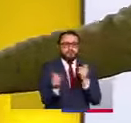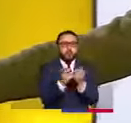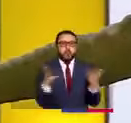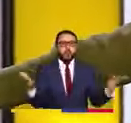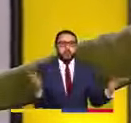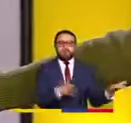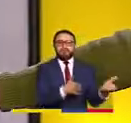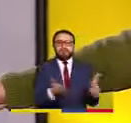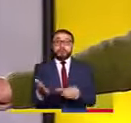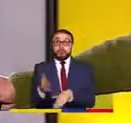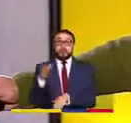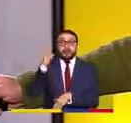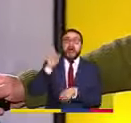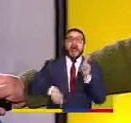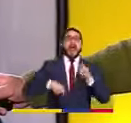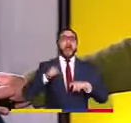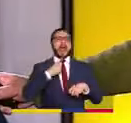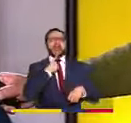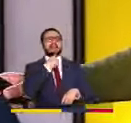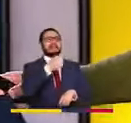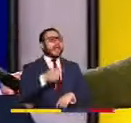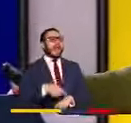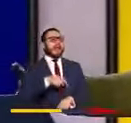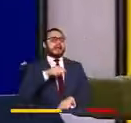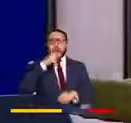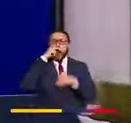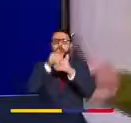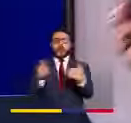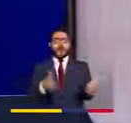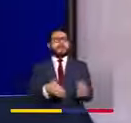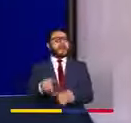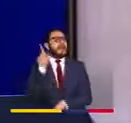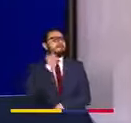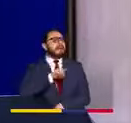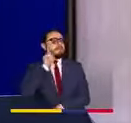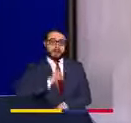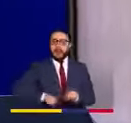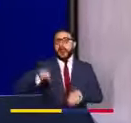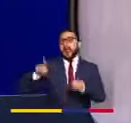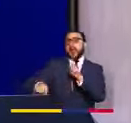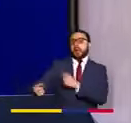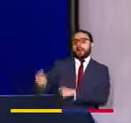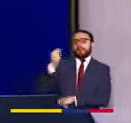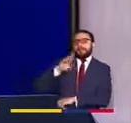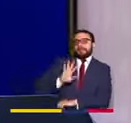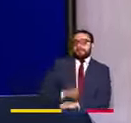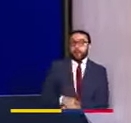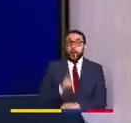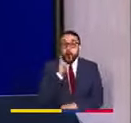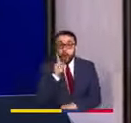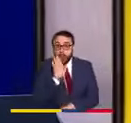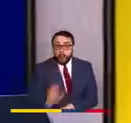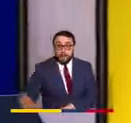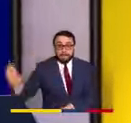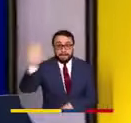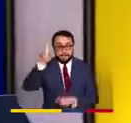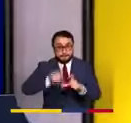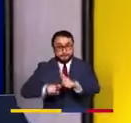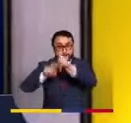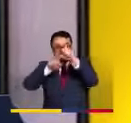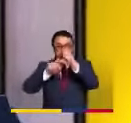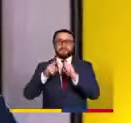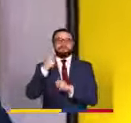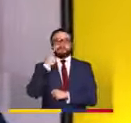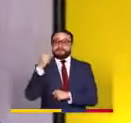muerte de miles de niños es carreta, en un solo departamento. Entonces, menores